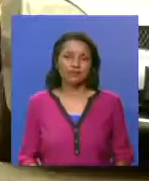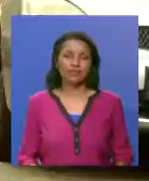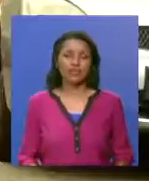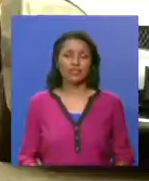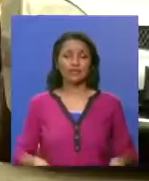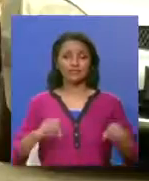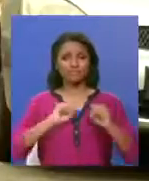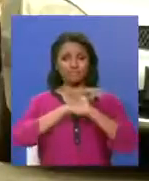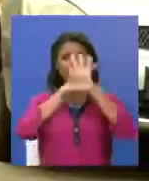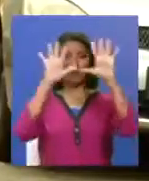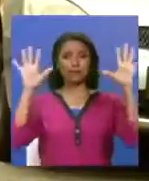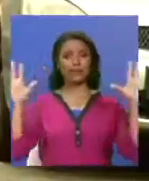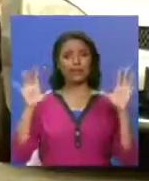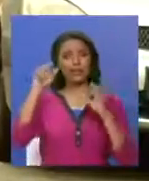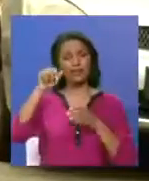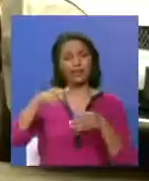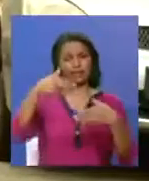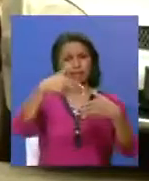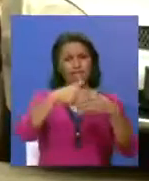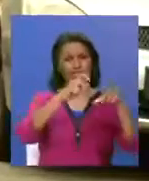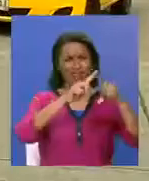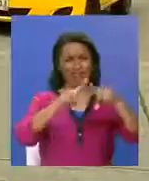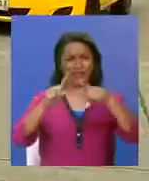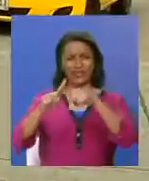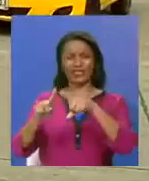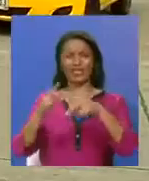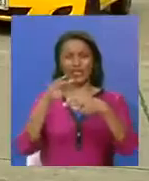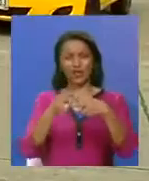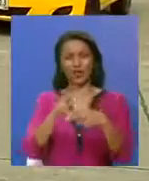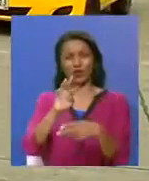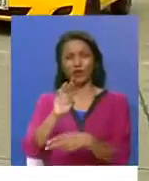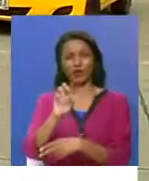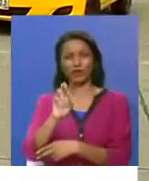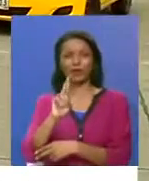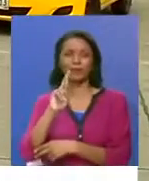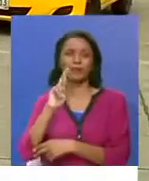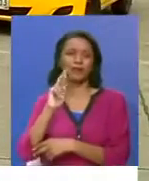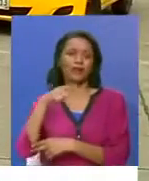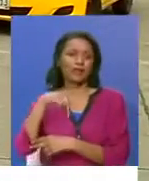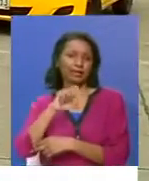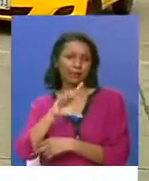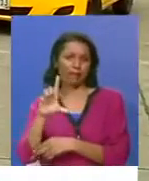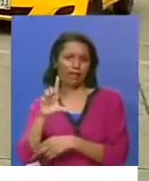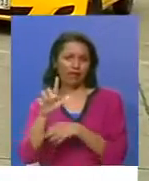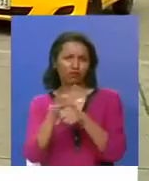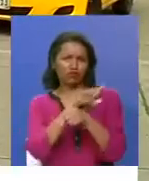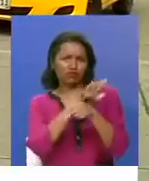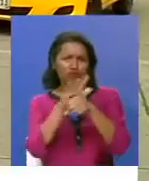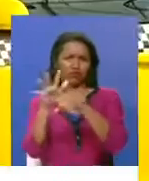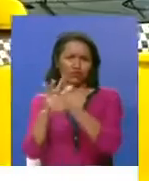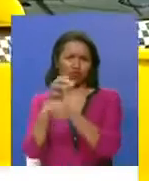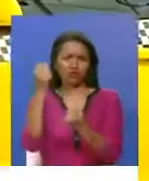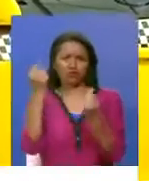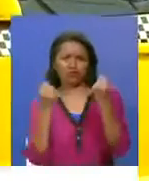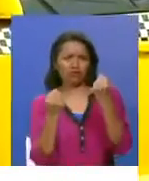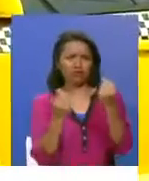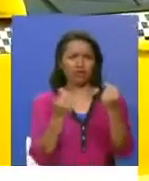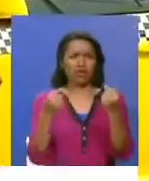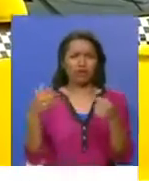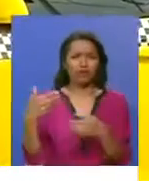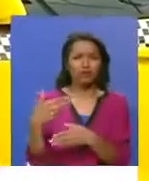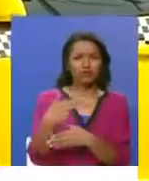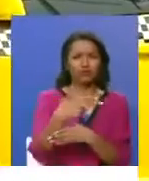Desde muy temprano, las estaciones de combustible Terpel, principalmente en la capital, amanecieron abarrotadas de conductores de